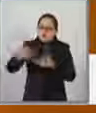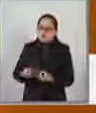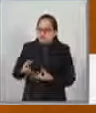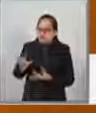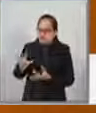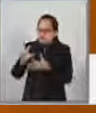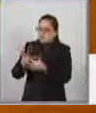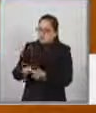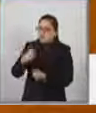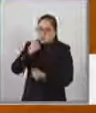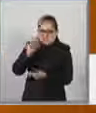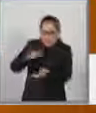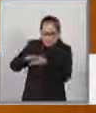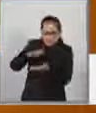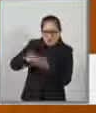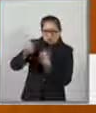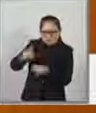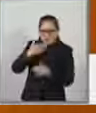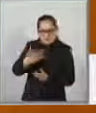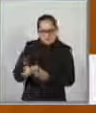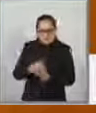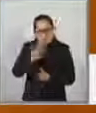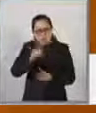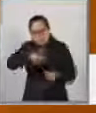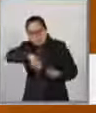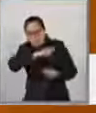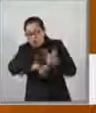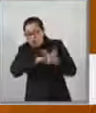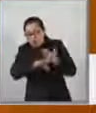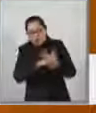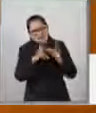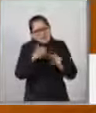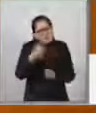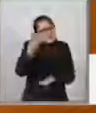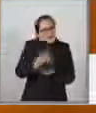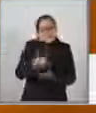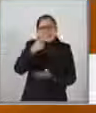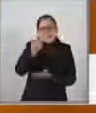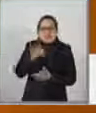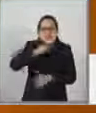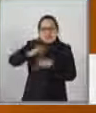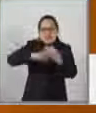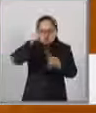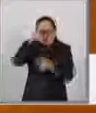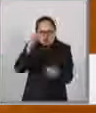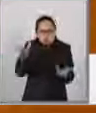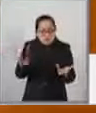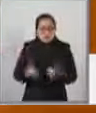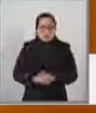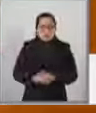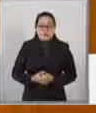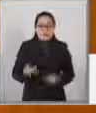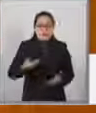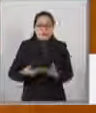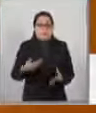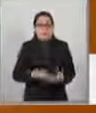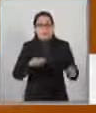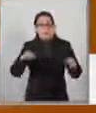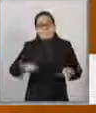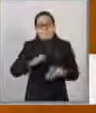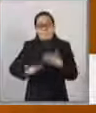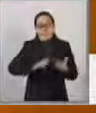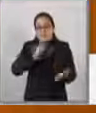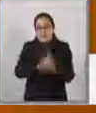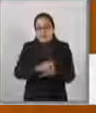queramos estar acompañando esto. Por eso es que hoy, y en el procedimiento que nos hemos dado bajo la legislación que tenemos